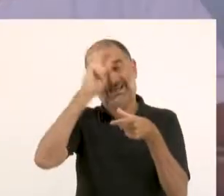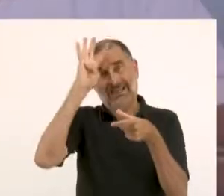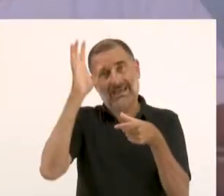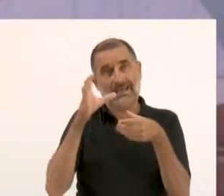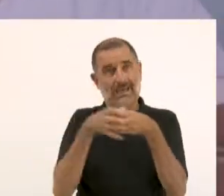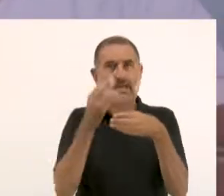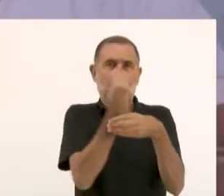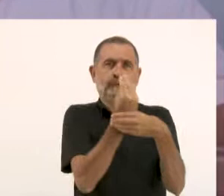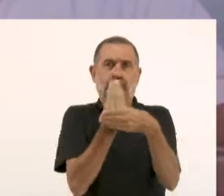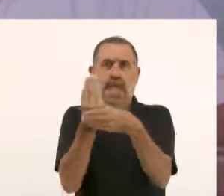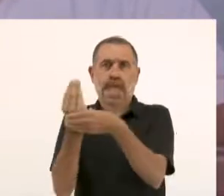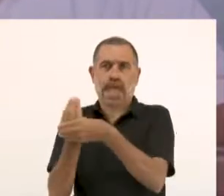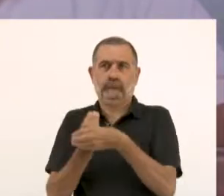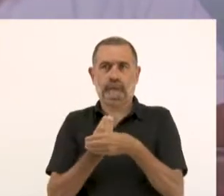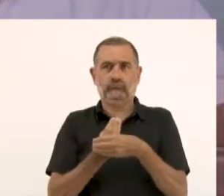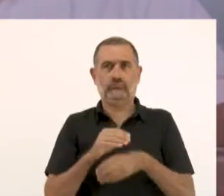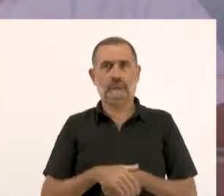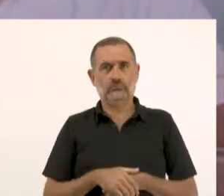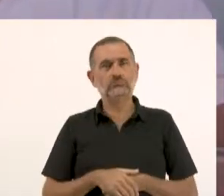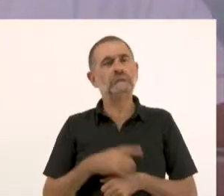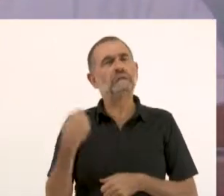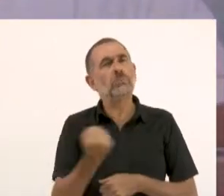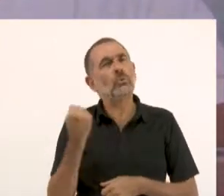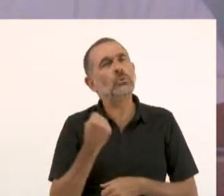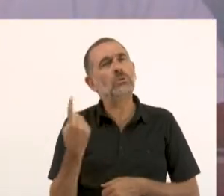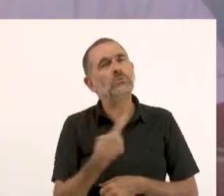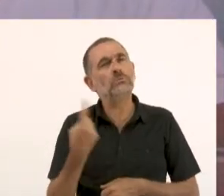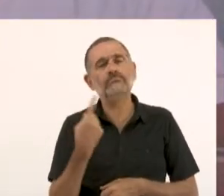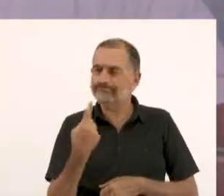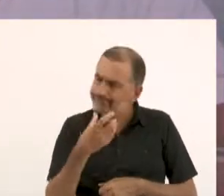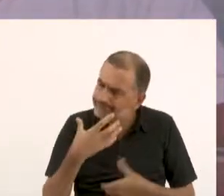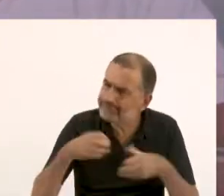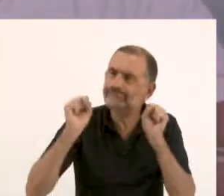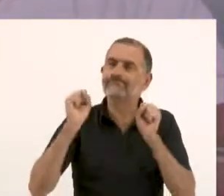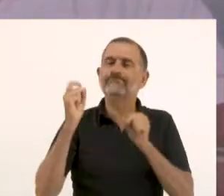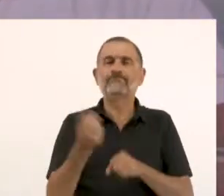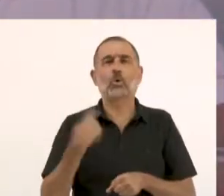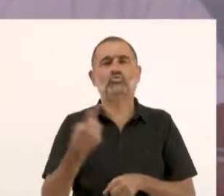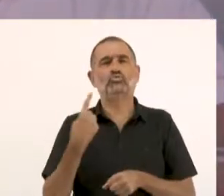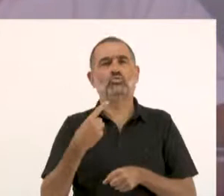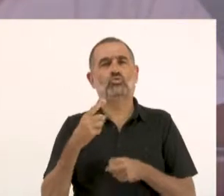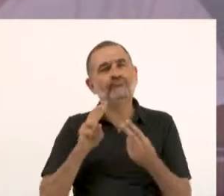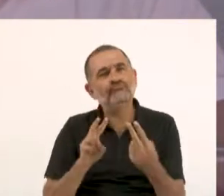muy interesante que podamos recuperar nuestros orígenes. ¿Para qué? Para